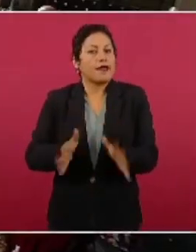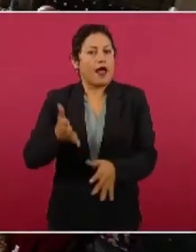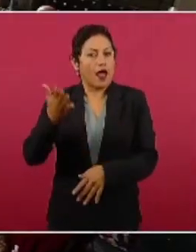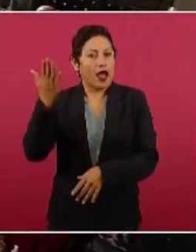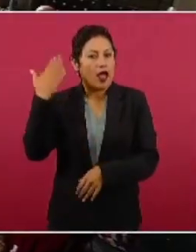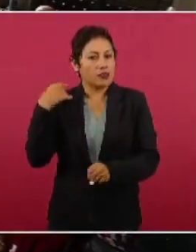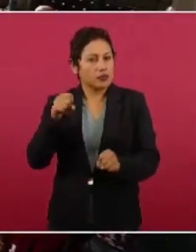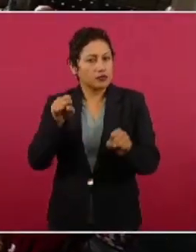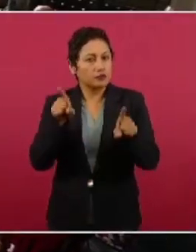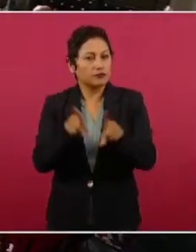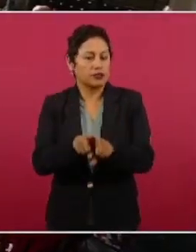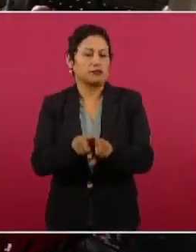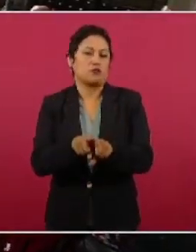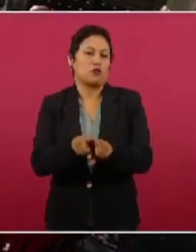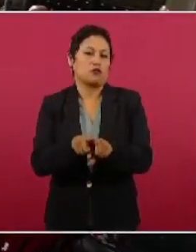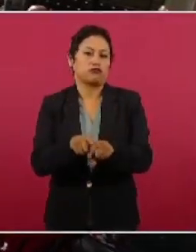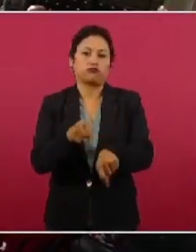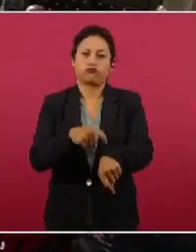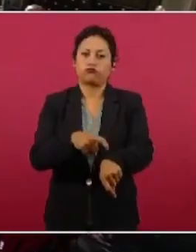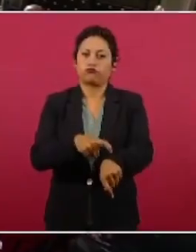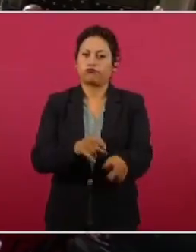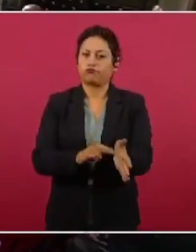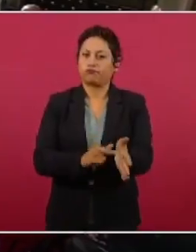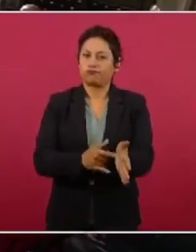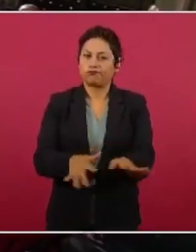vamos a que se apruebe